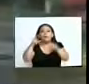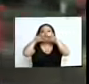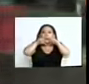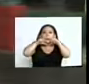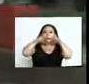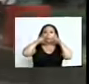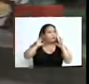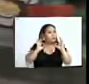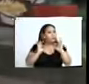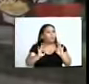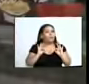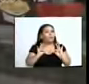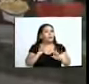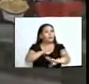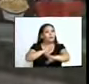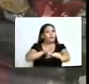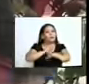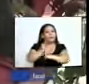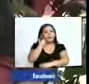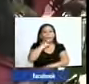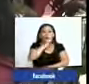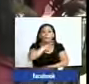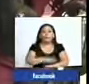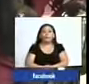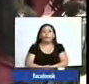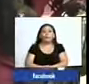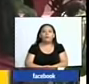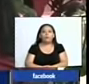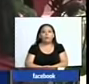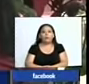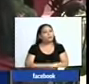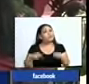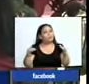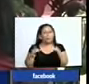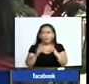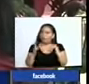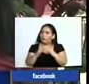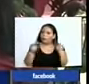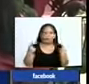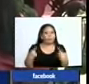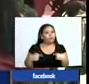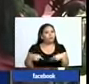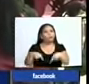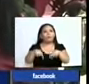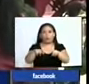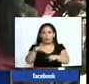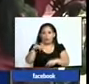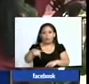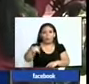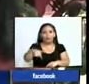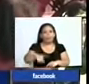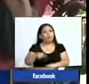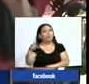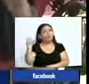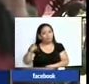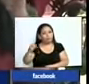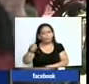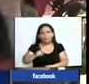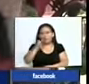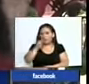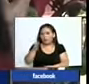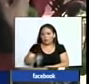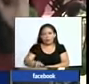ha servido de paliativo contra el virus. Seguir implementando lo mismo para que sigamos así como estamos, porque sí es cierto,